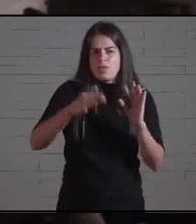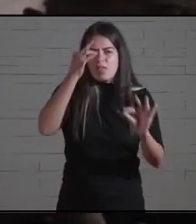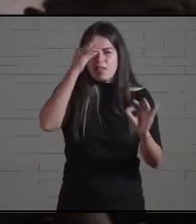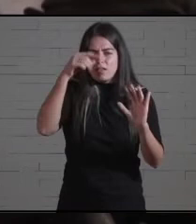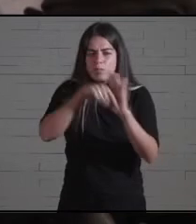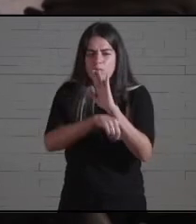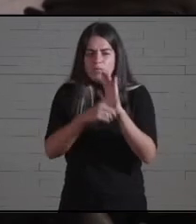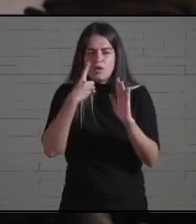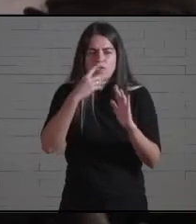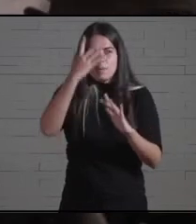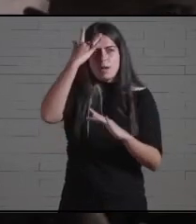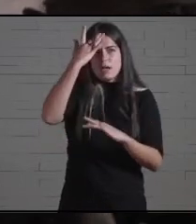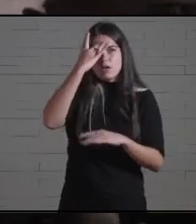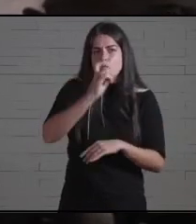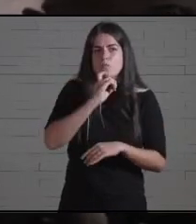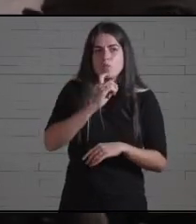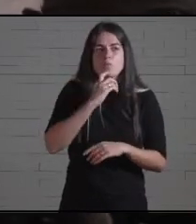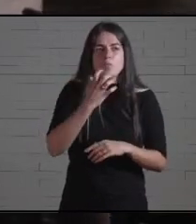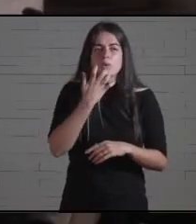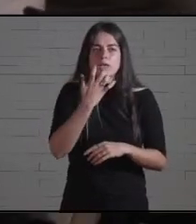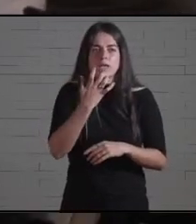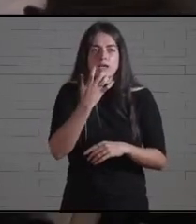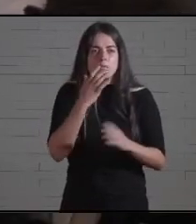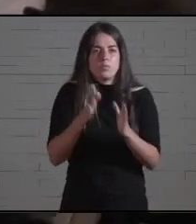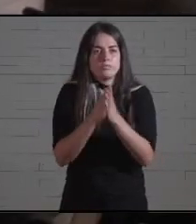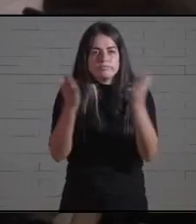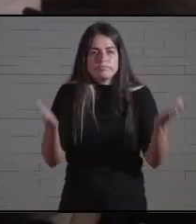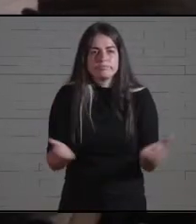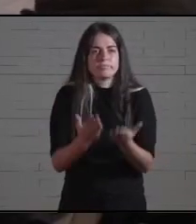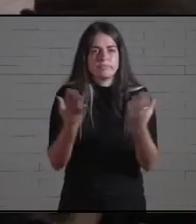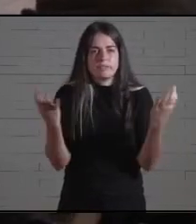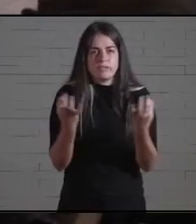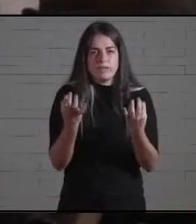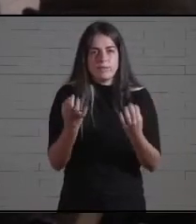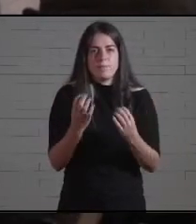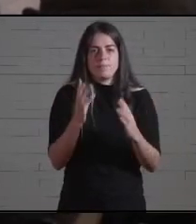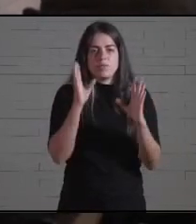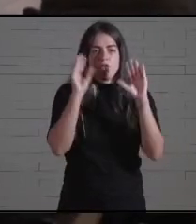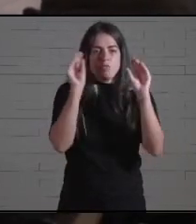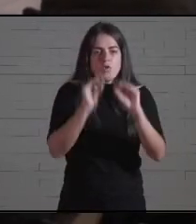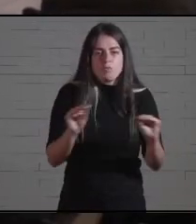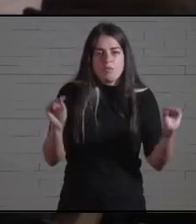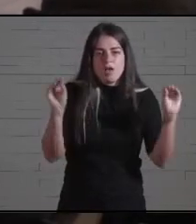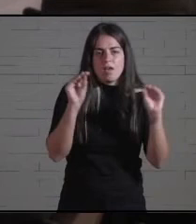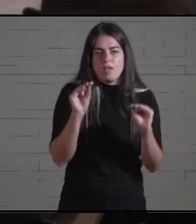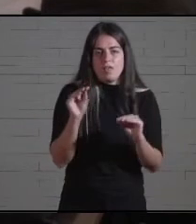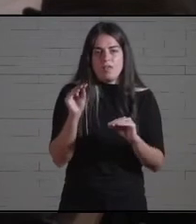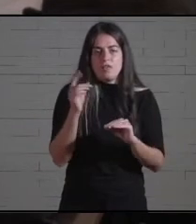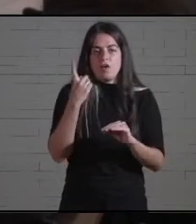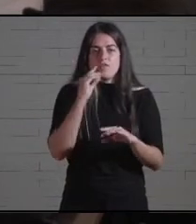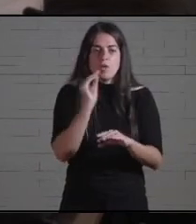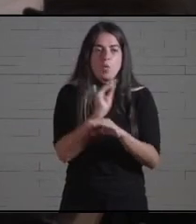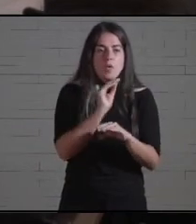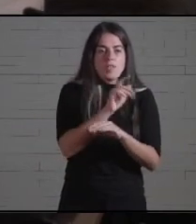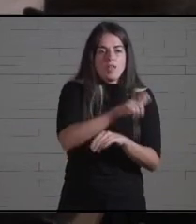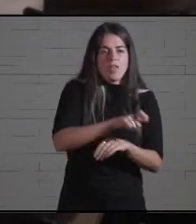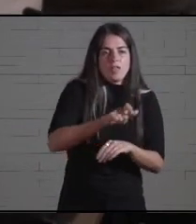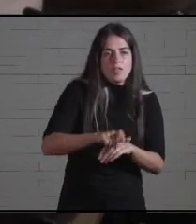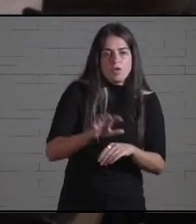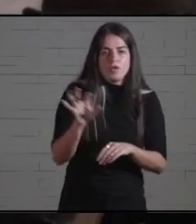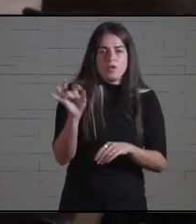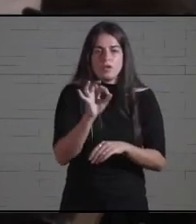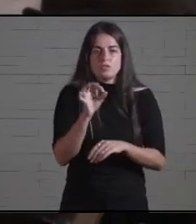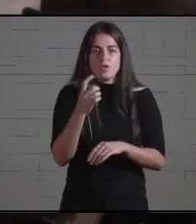lo imaginamos, por ejemplo, fomentando también la formación de las mismas cuidadoras en